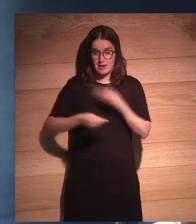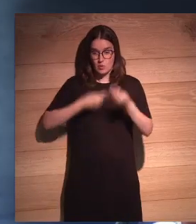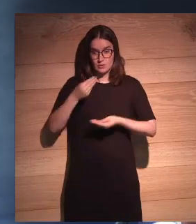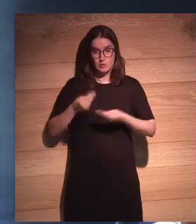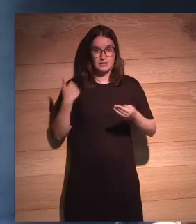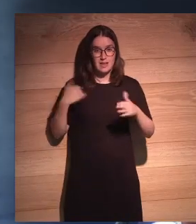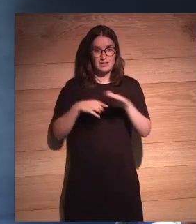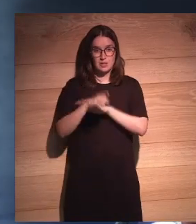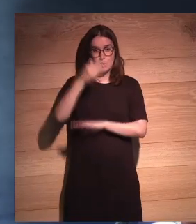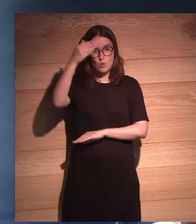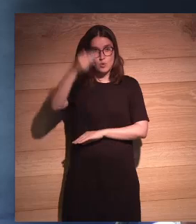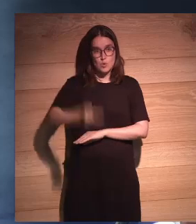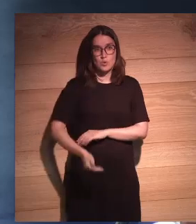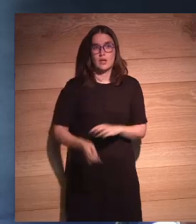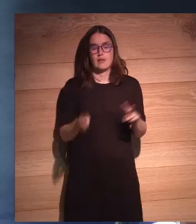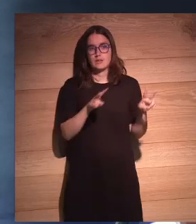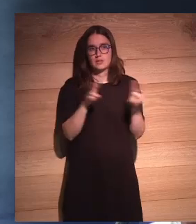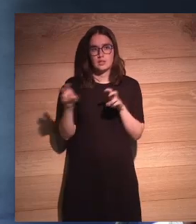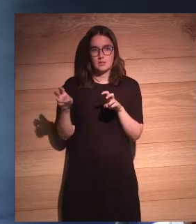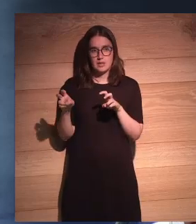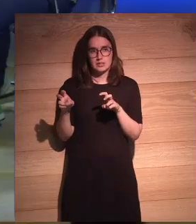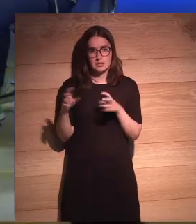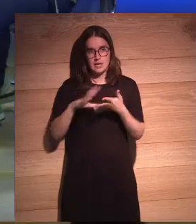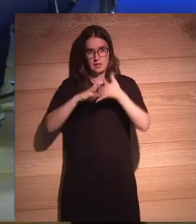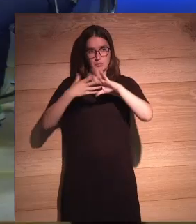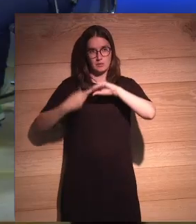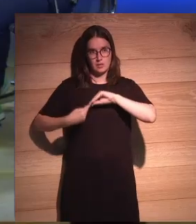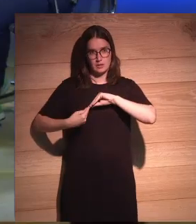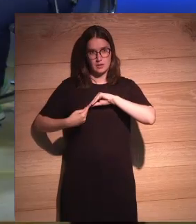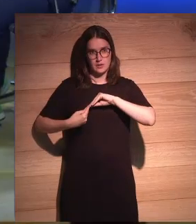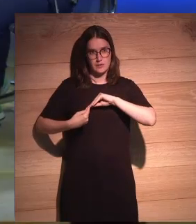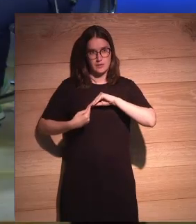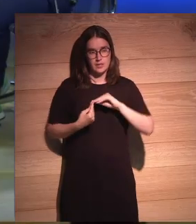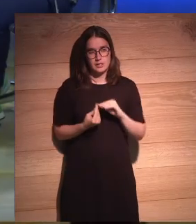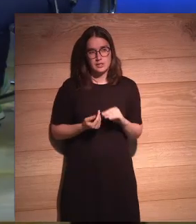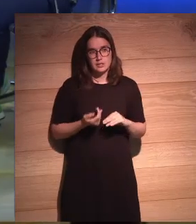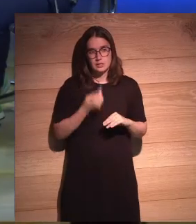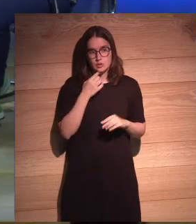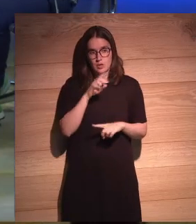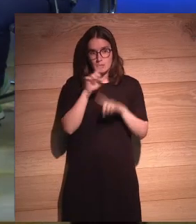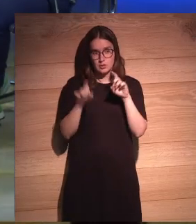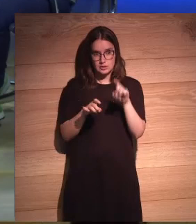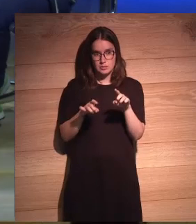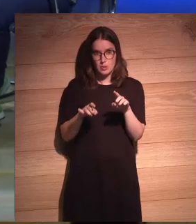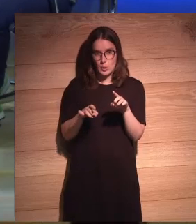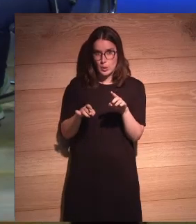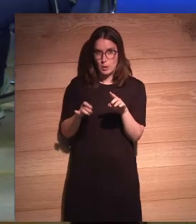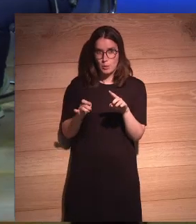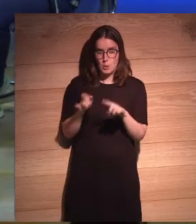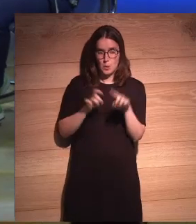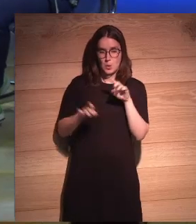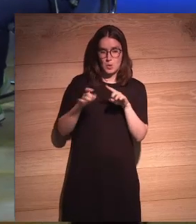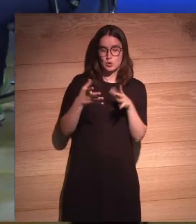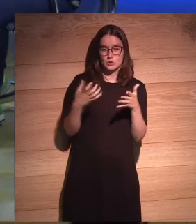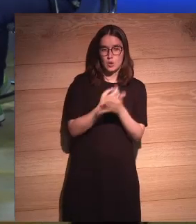ya hay desarrollos muy importantes en temas de adaptatividad. Has incidido un poco en la siguiente pregunta. Recapitulando